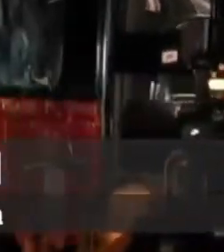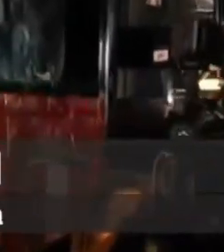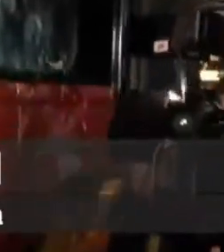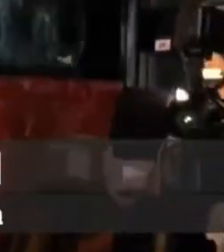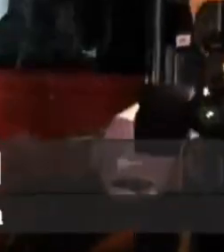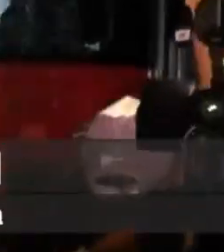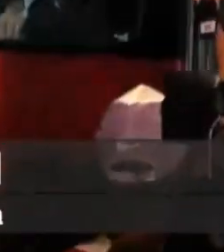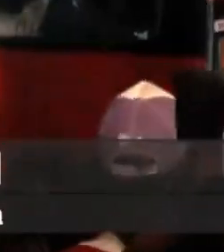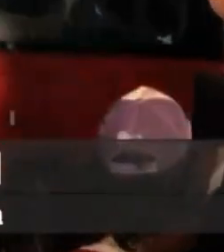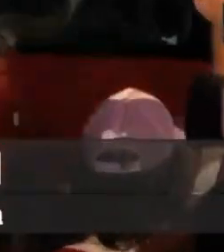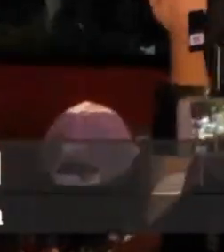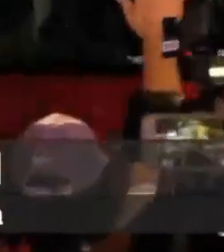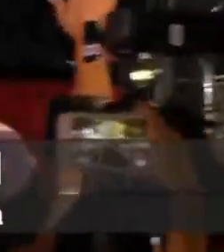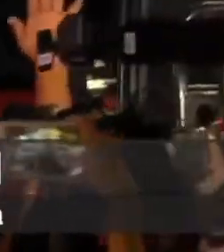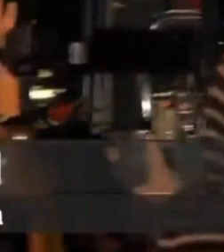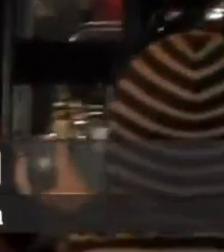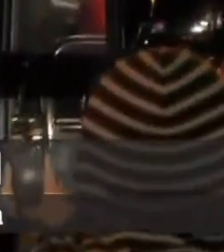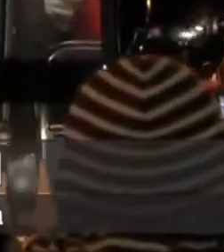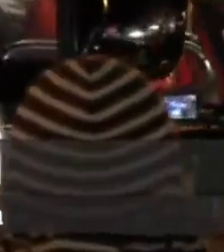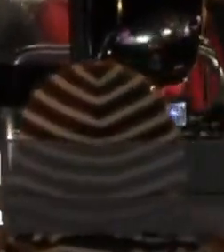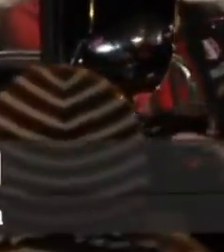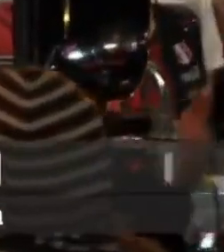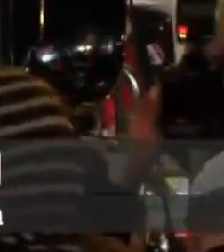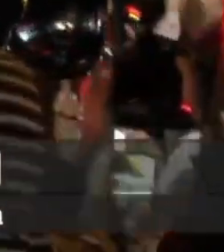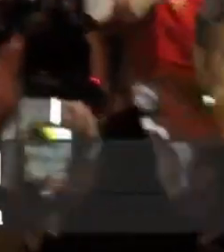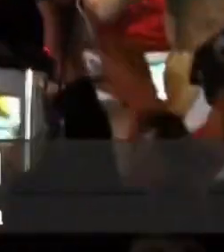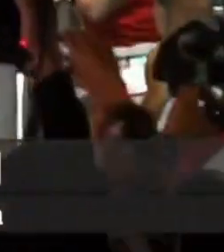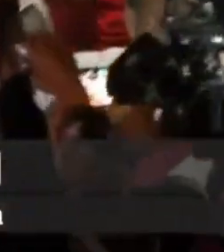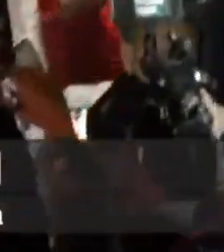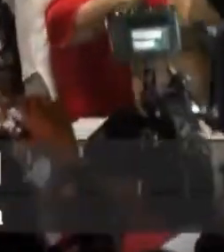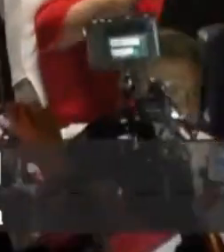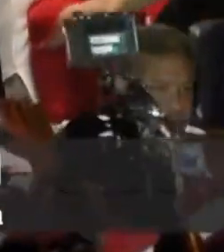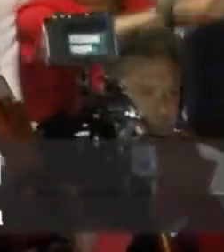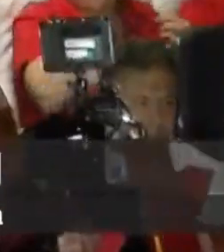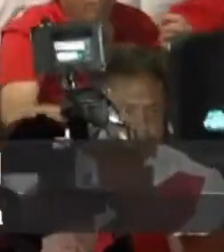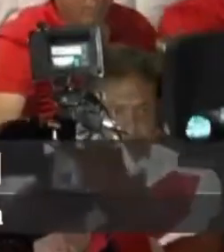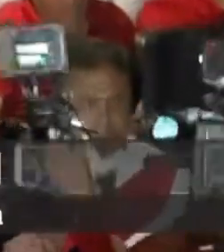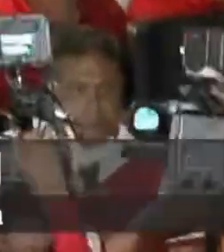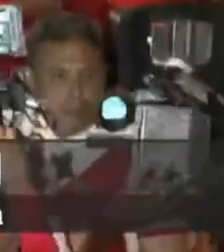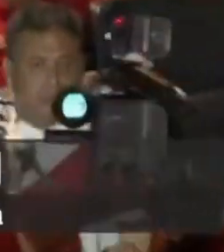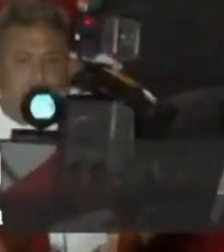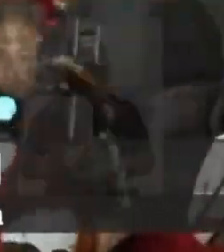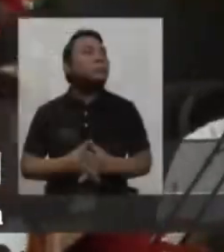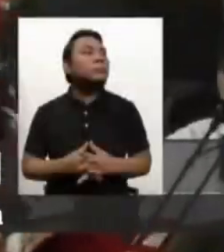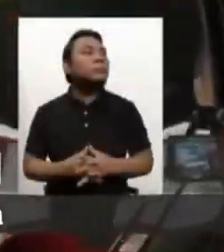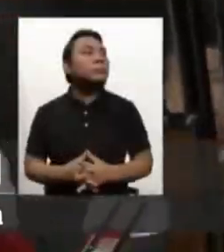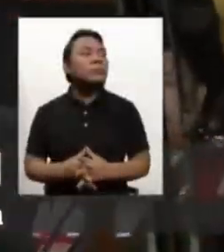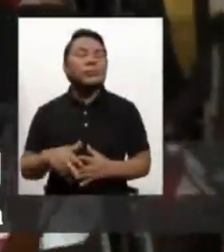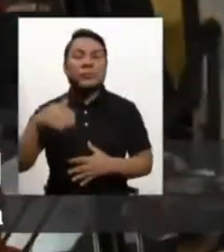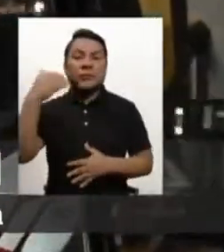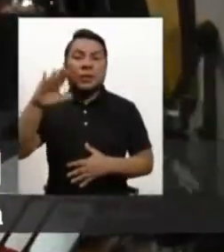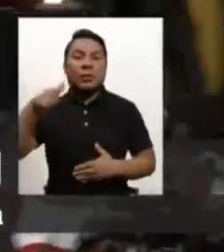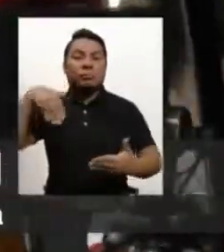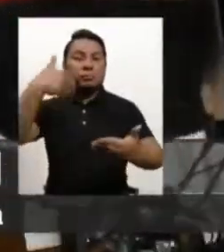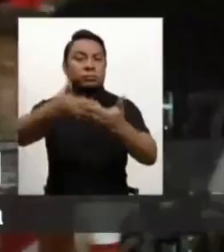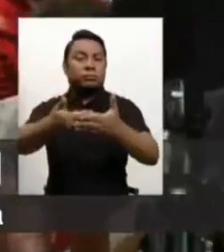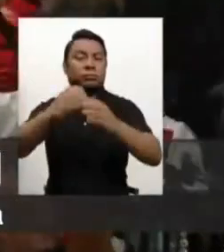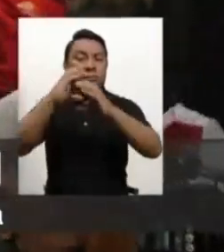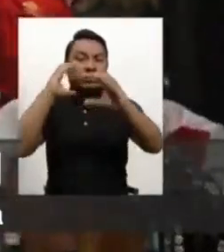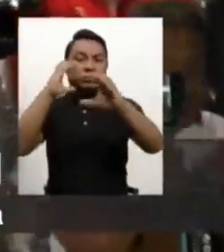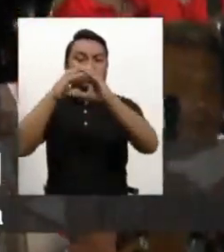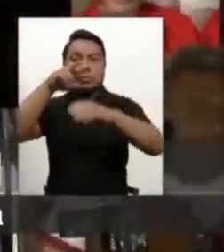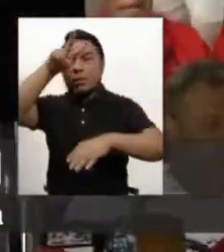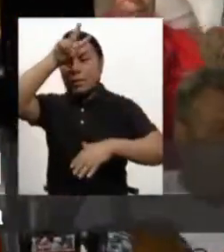Sur, ante la algarabía, ante la pasión de todo el público peruano, de toda la hinchada, el equipo de